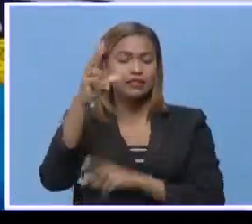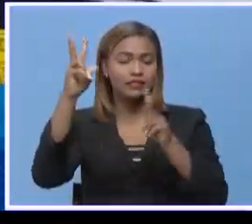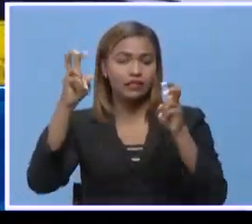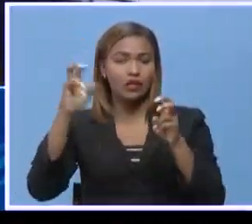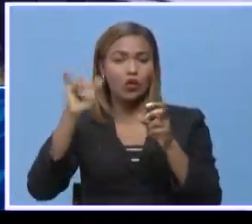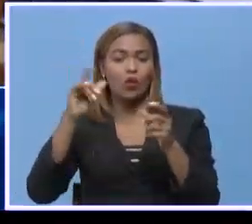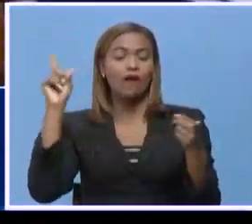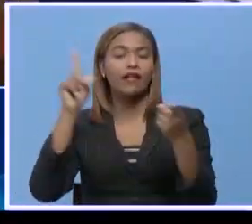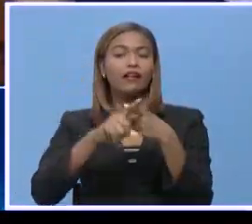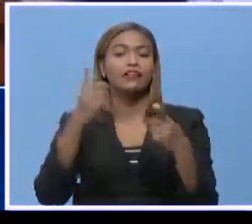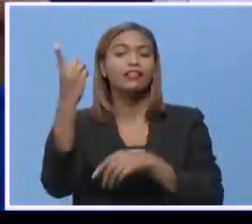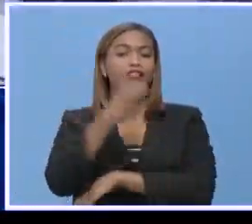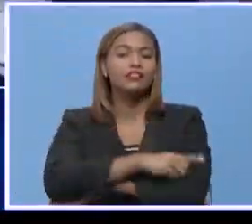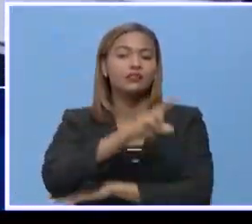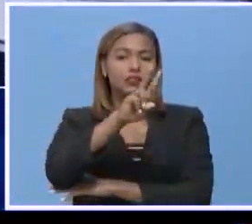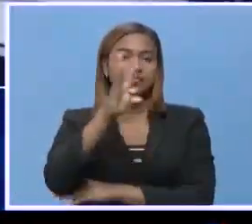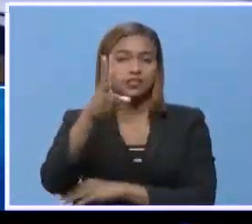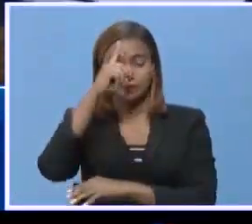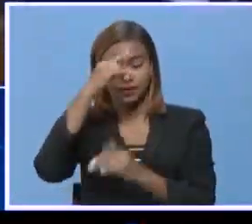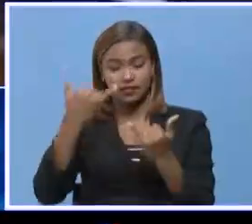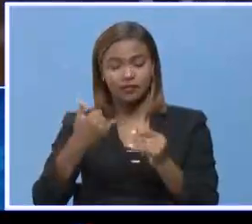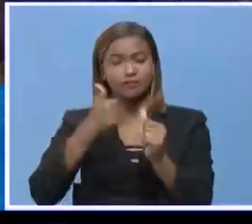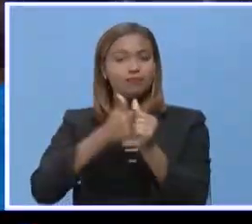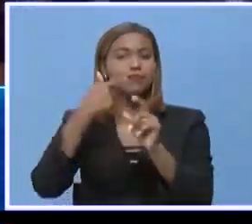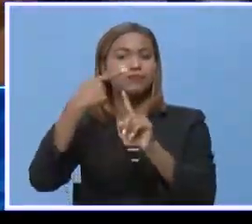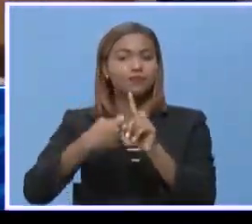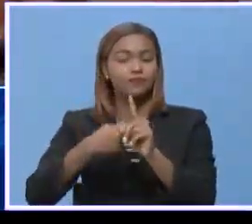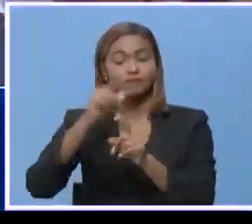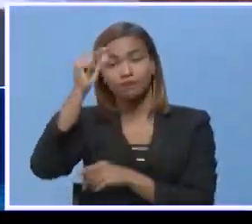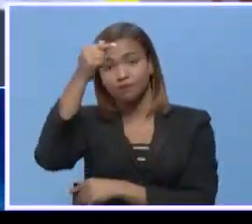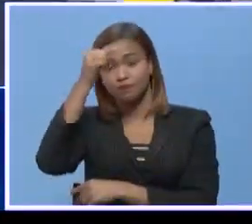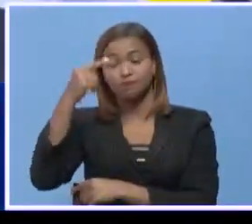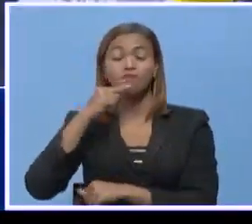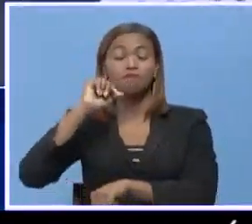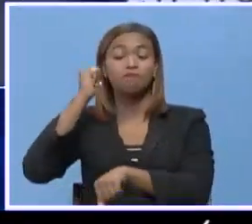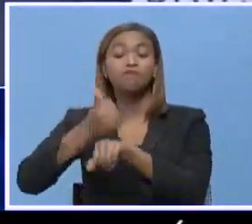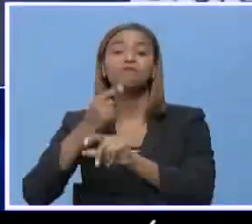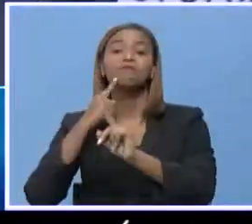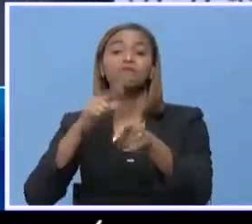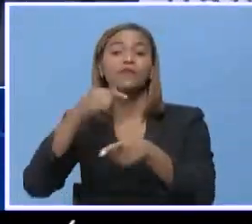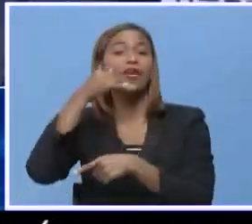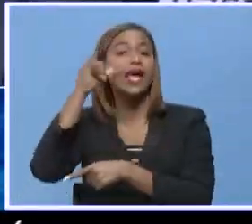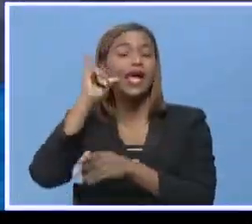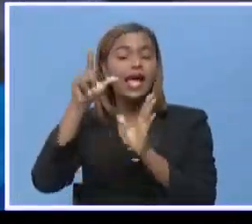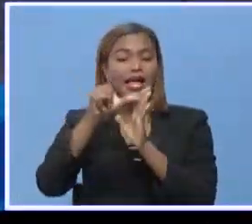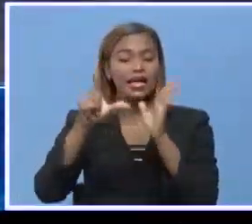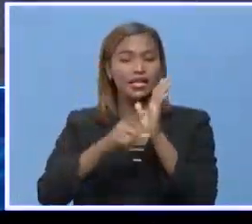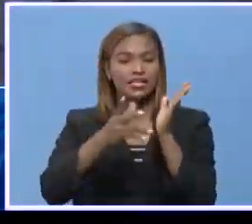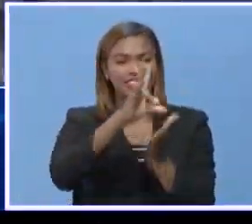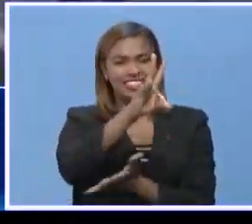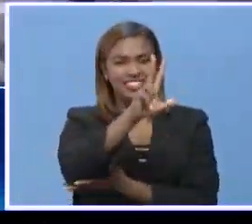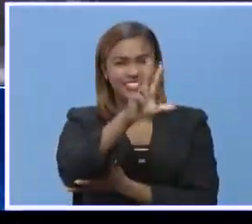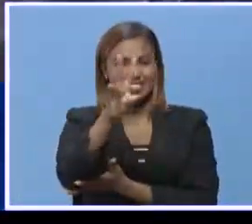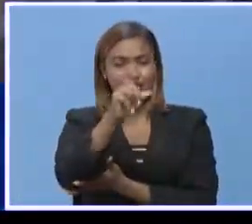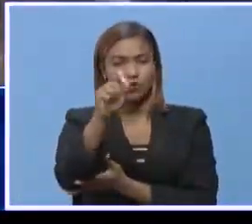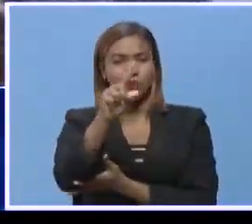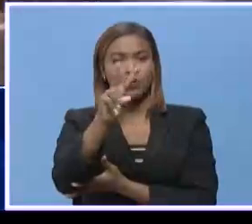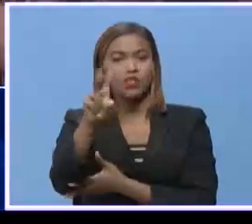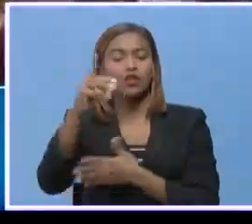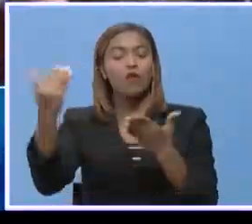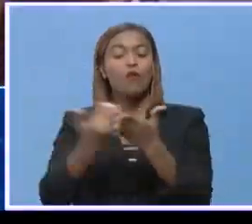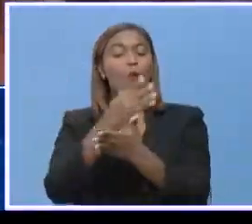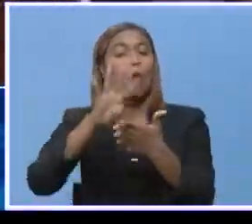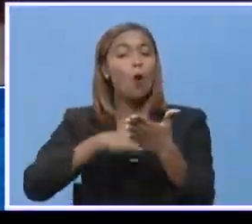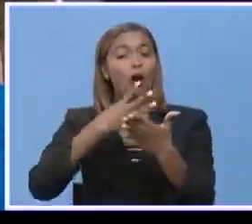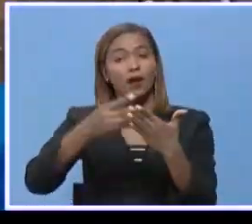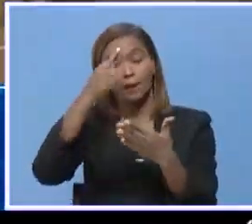se extiende hasta el día 26 de ese mismo mes. El gobierno estableció ayer, mediante el decreto 37-21, un nuevo